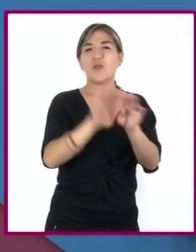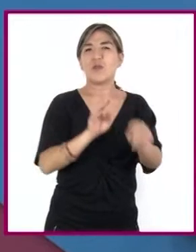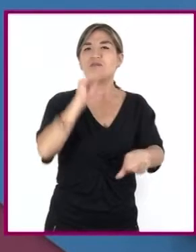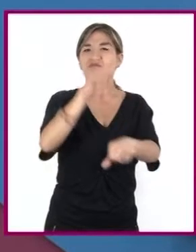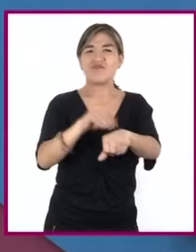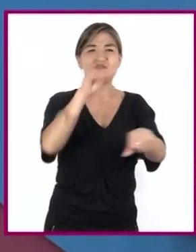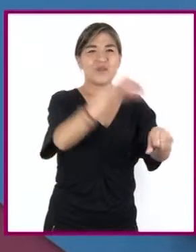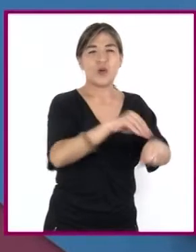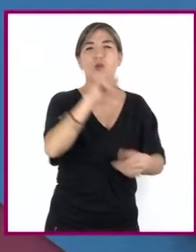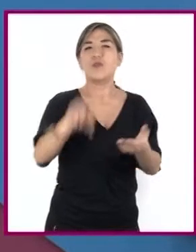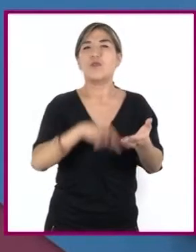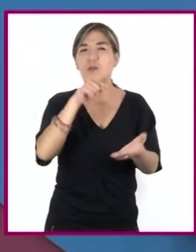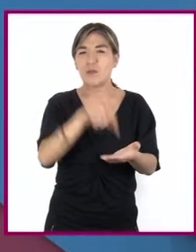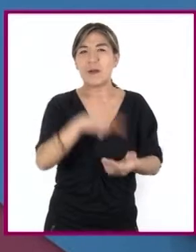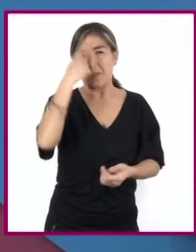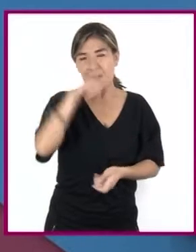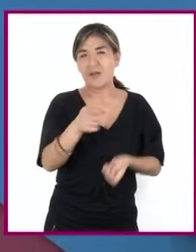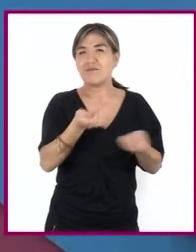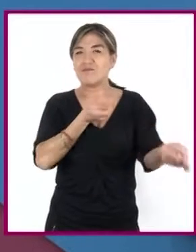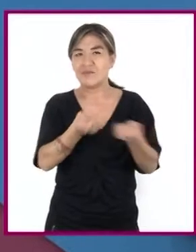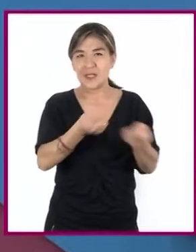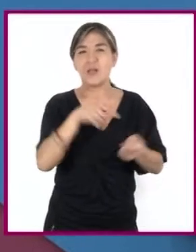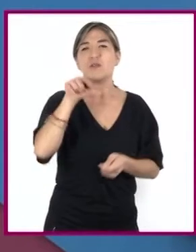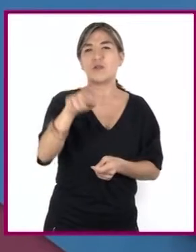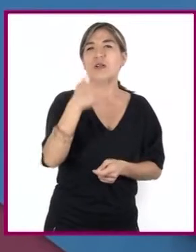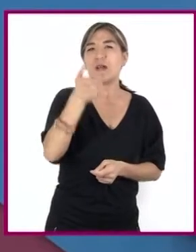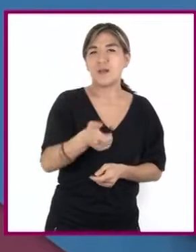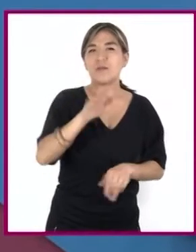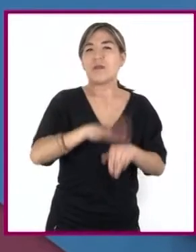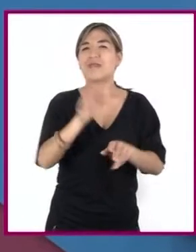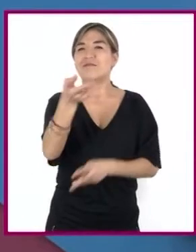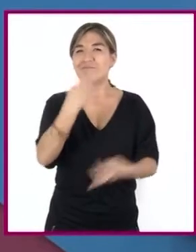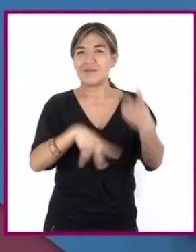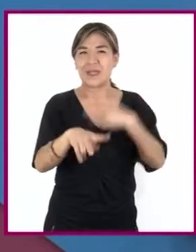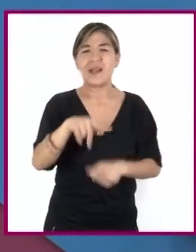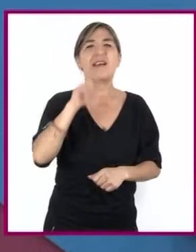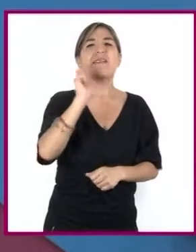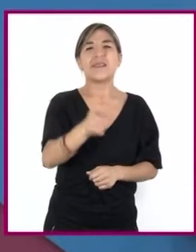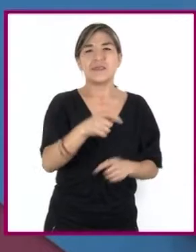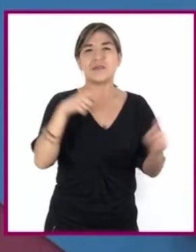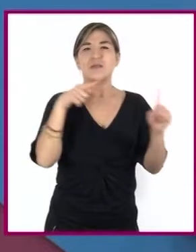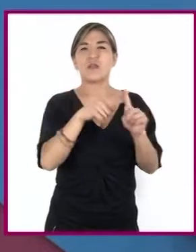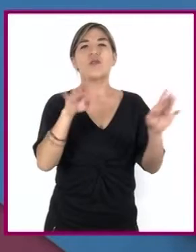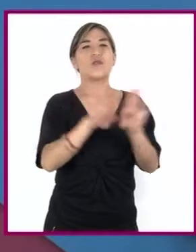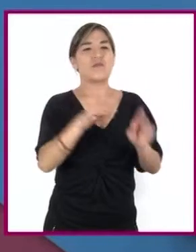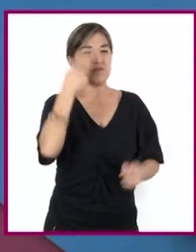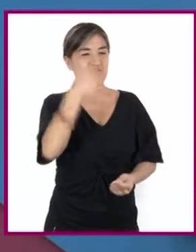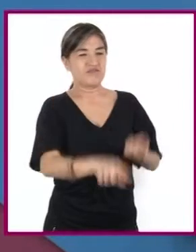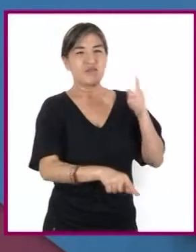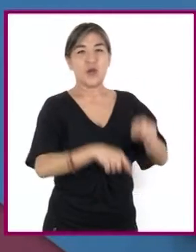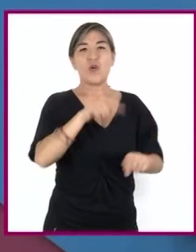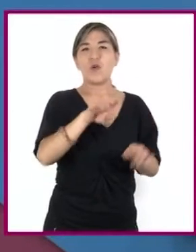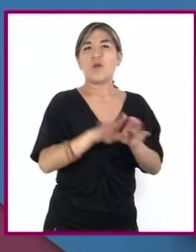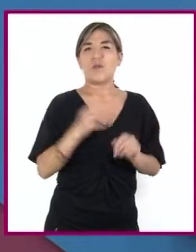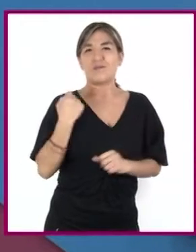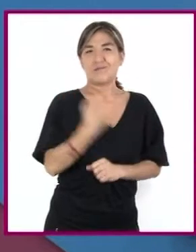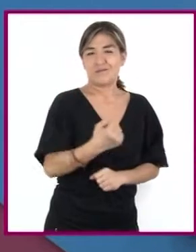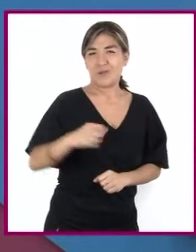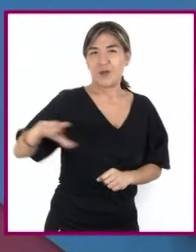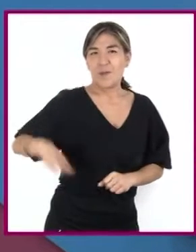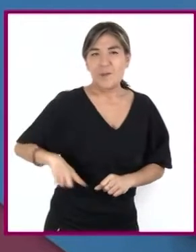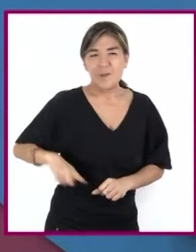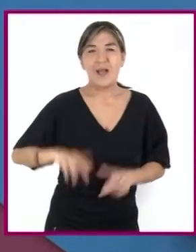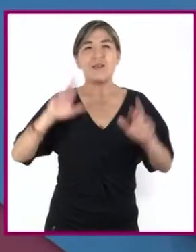continentes para controlar sus recursos y economía, basándose para ello en la imposición de su gobierno,